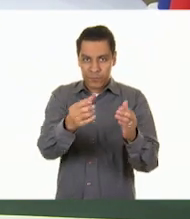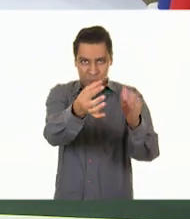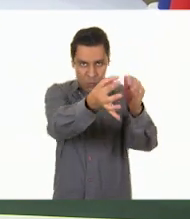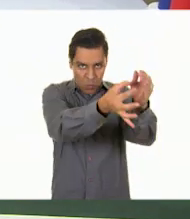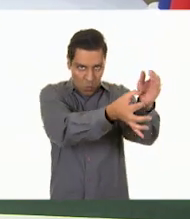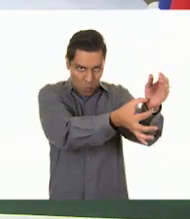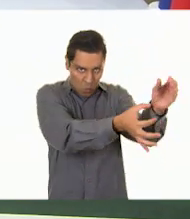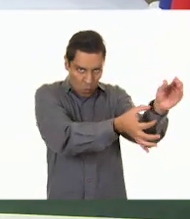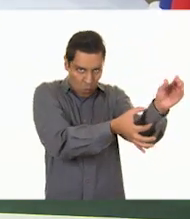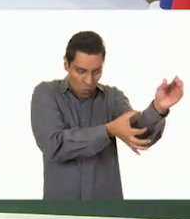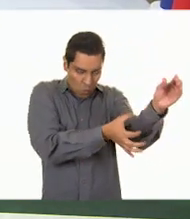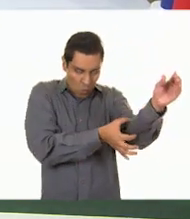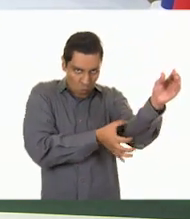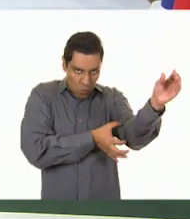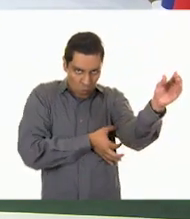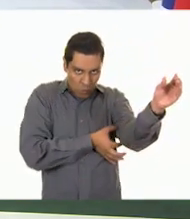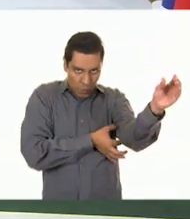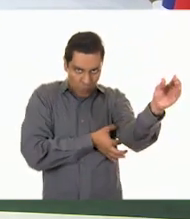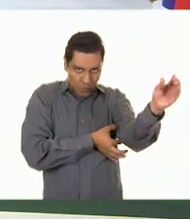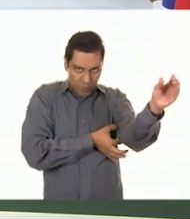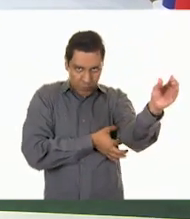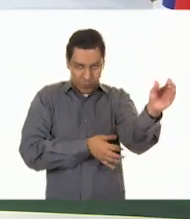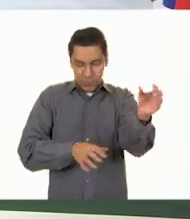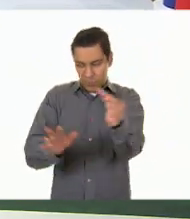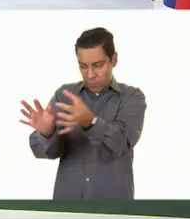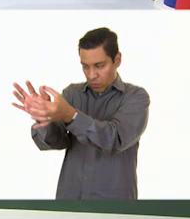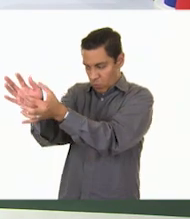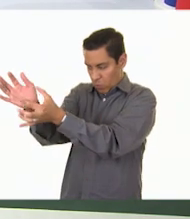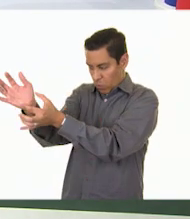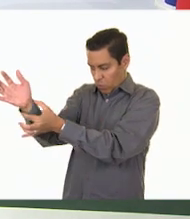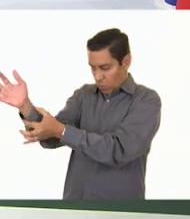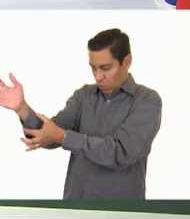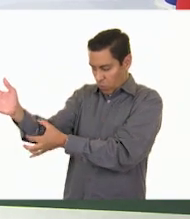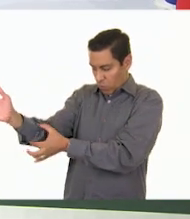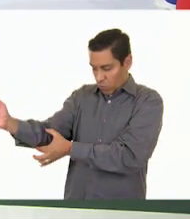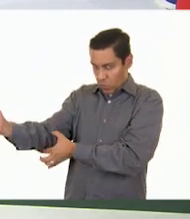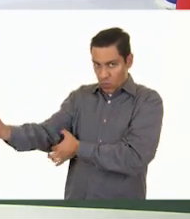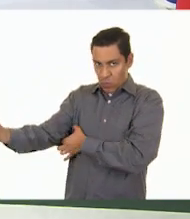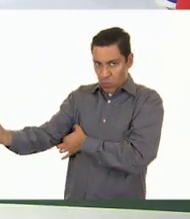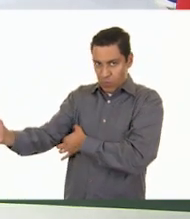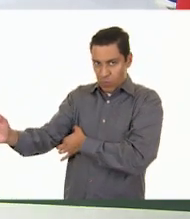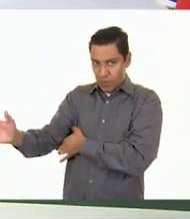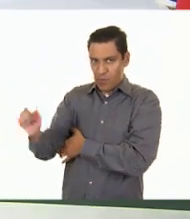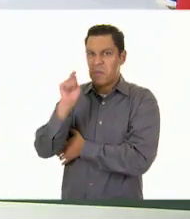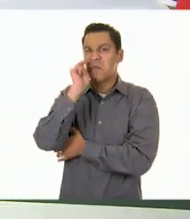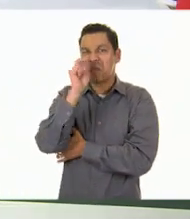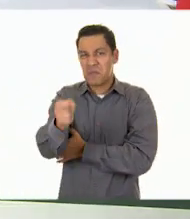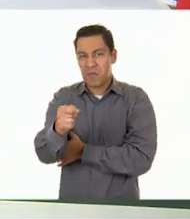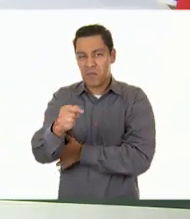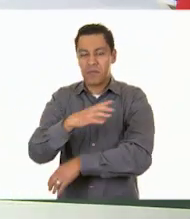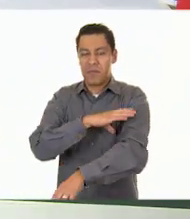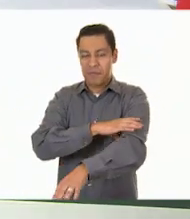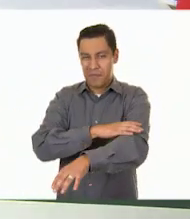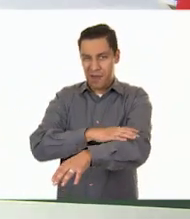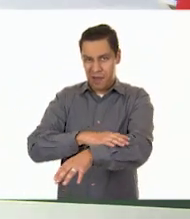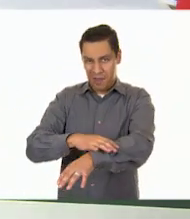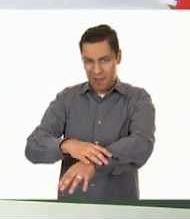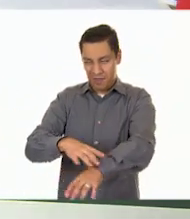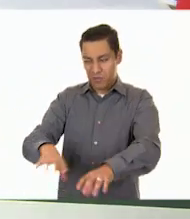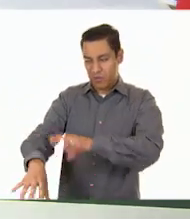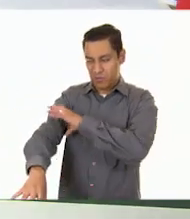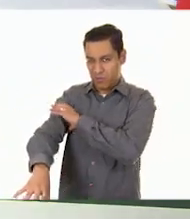mangas para que pase por la sudadera y salga del otro lado de la otra manga así vivir con cuidadito y